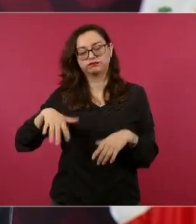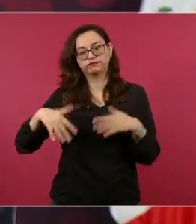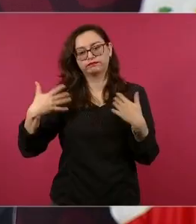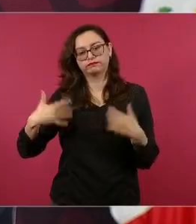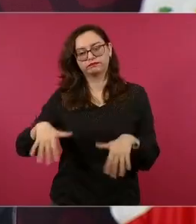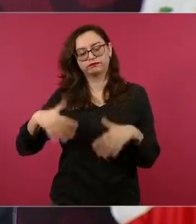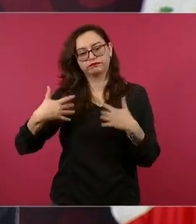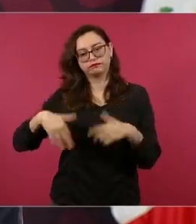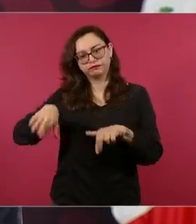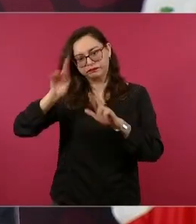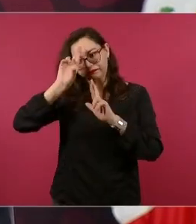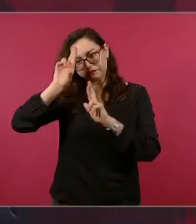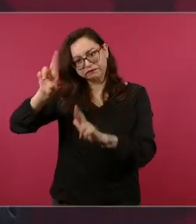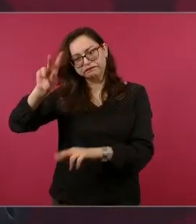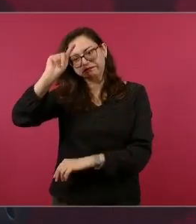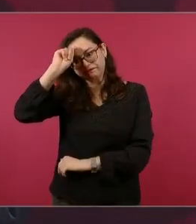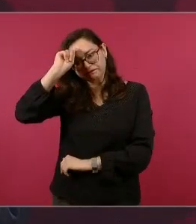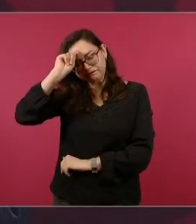me quito el sombrero.